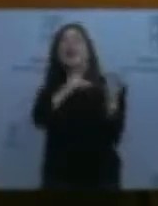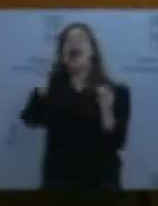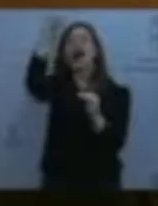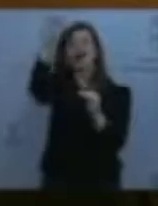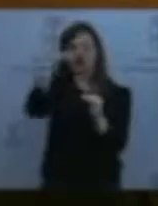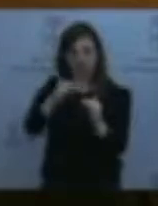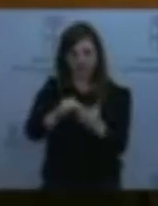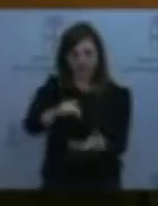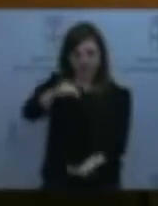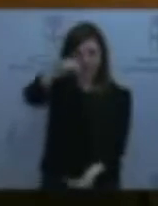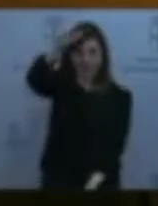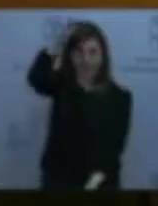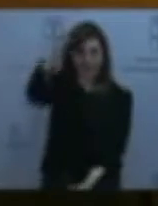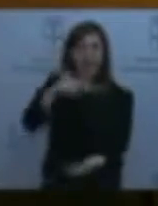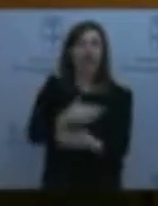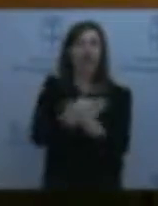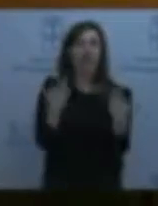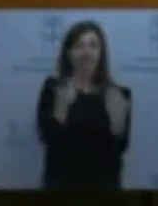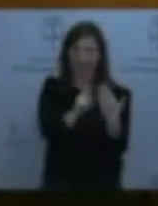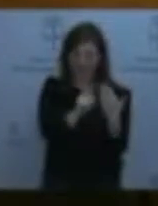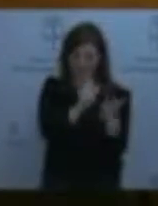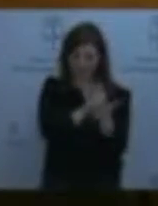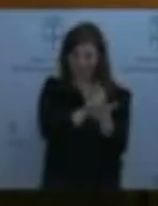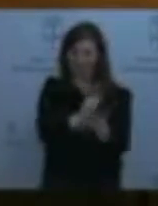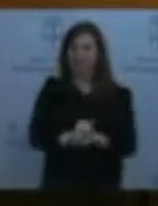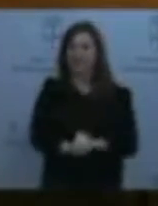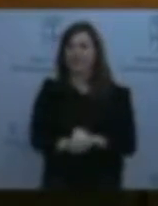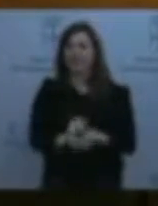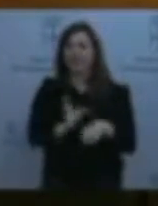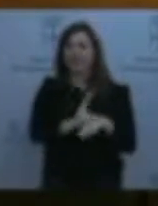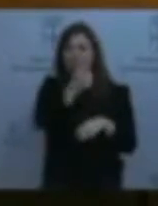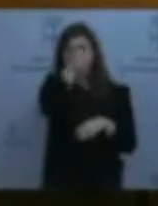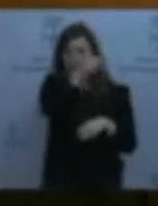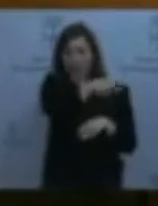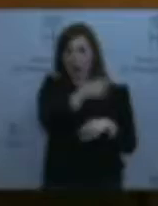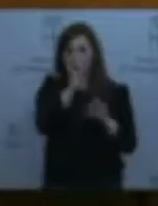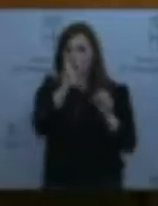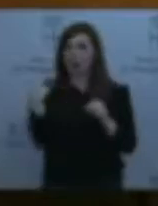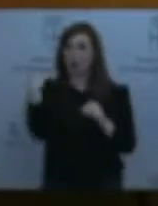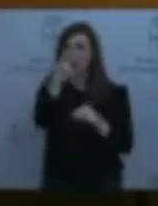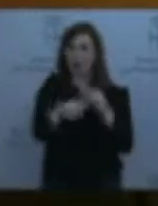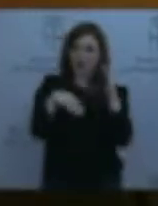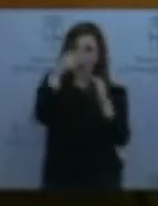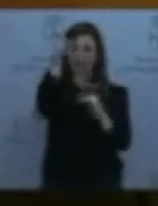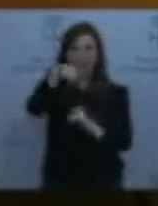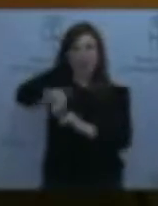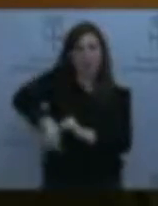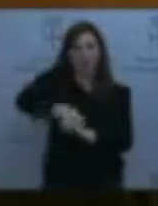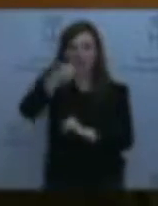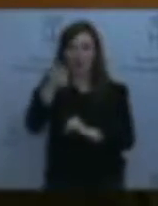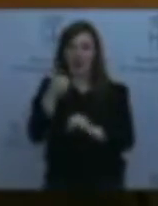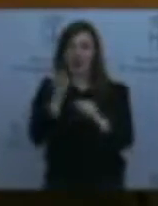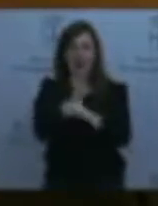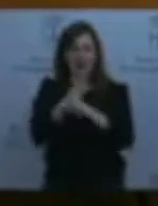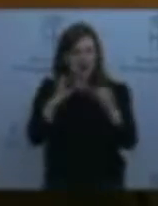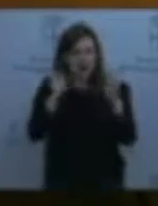non se confíe, vaya. Señor consejero, hay ya más de un año que se aprobó en esta Cámara,